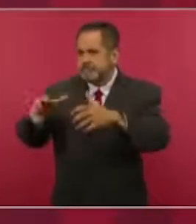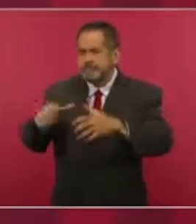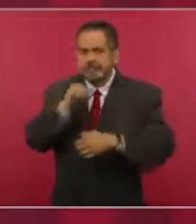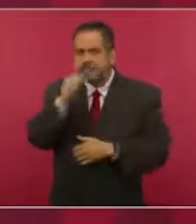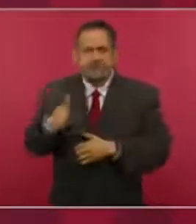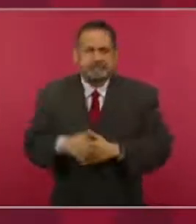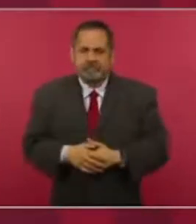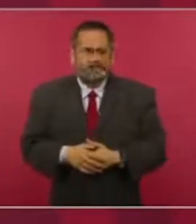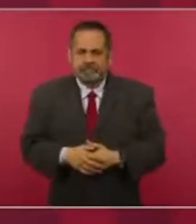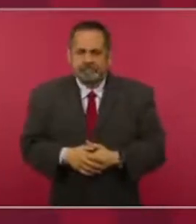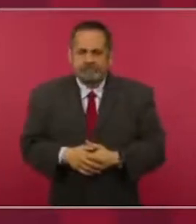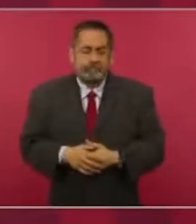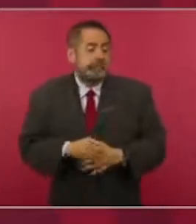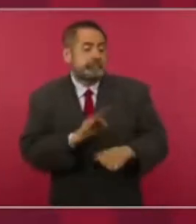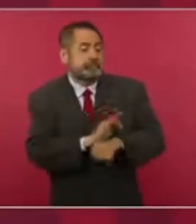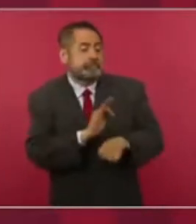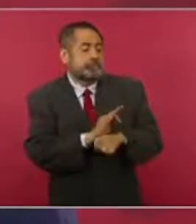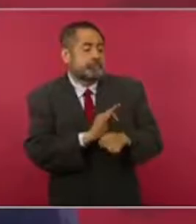representan a las empresas.